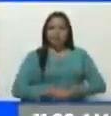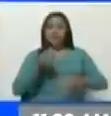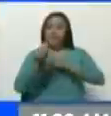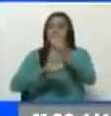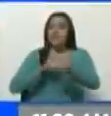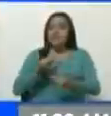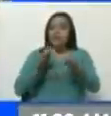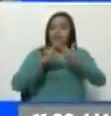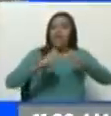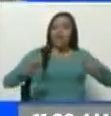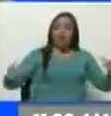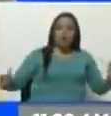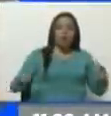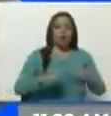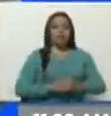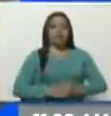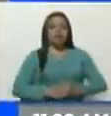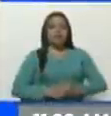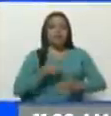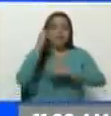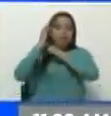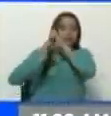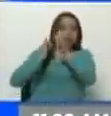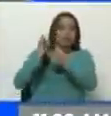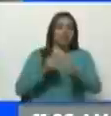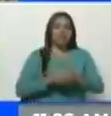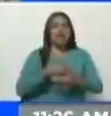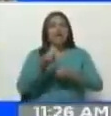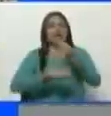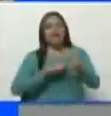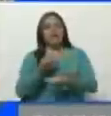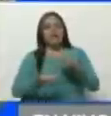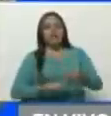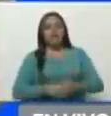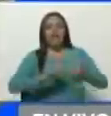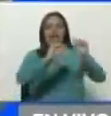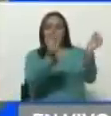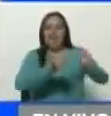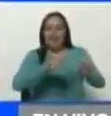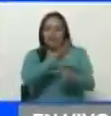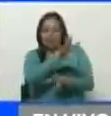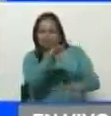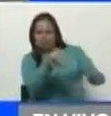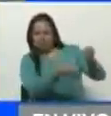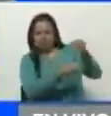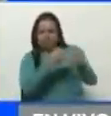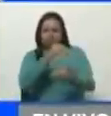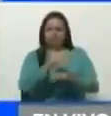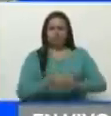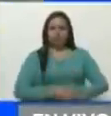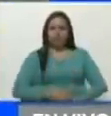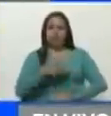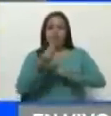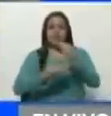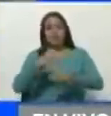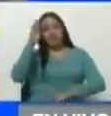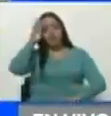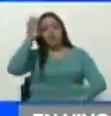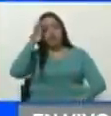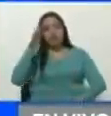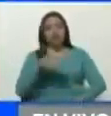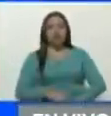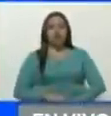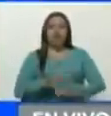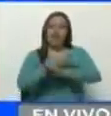lenguaje del cine, creó el arte abstracto, creó el futurismo, la